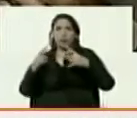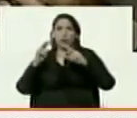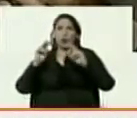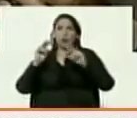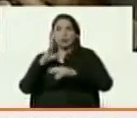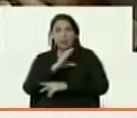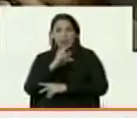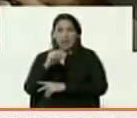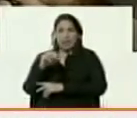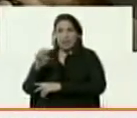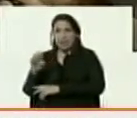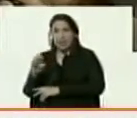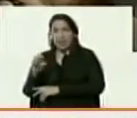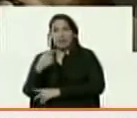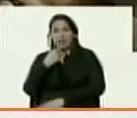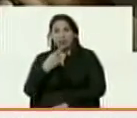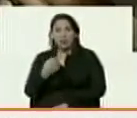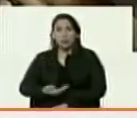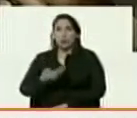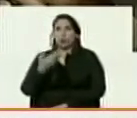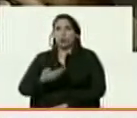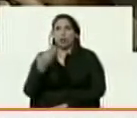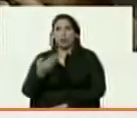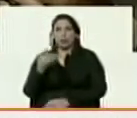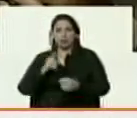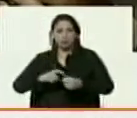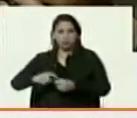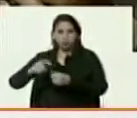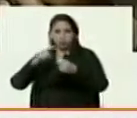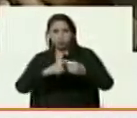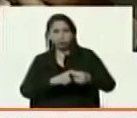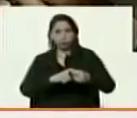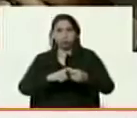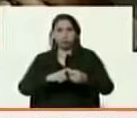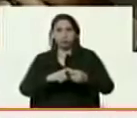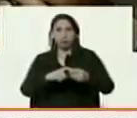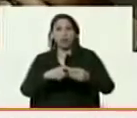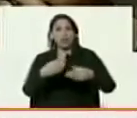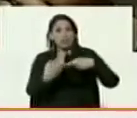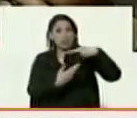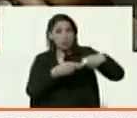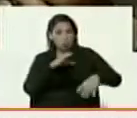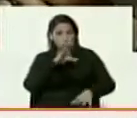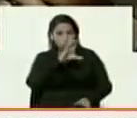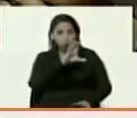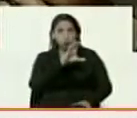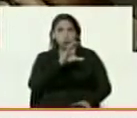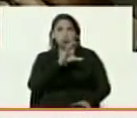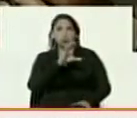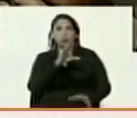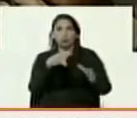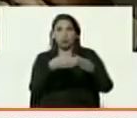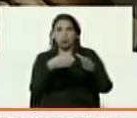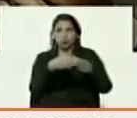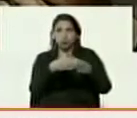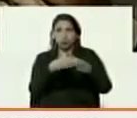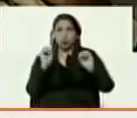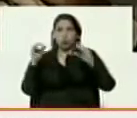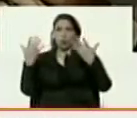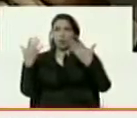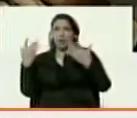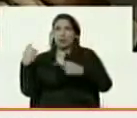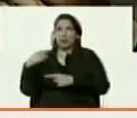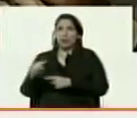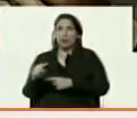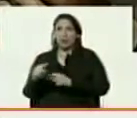decíamos de lo importante de la incorporación del oficialismo para lograr tener los dos